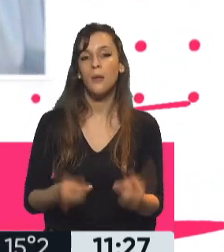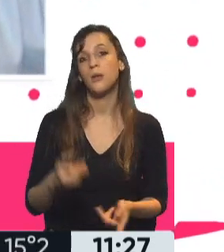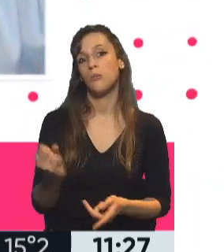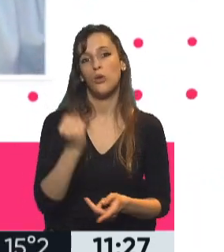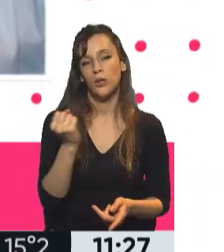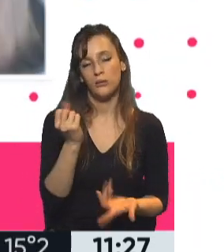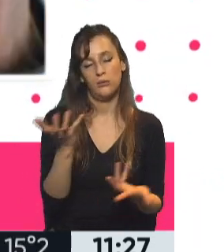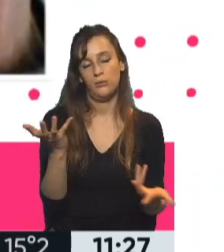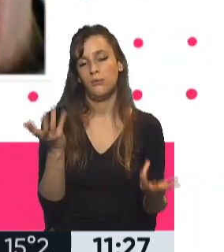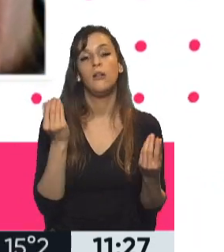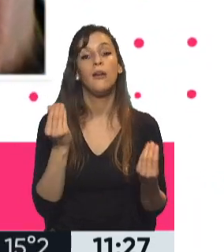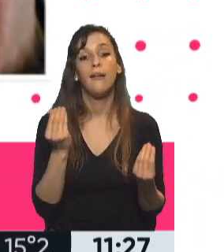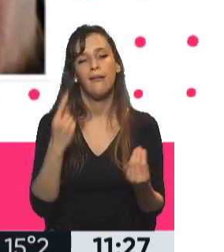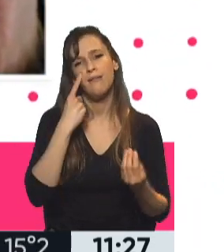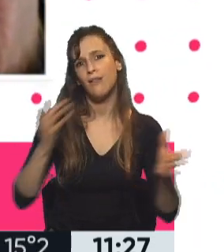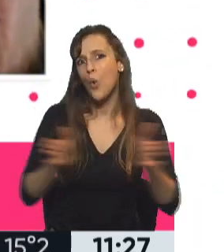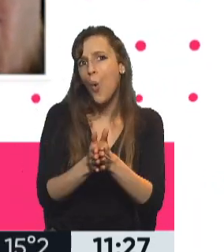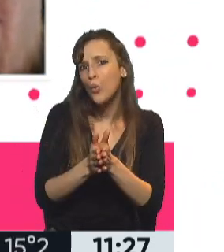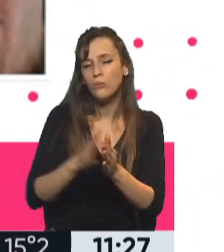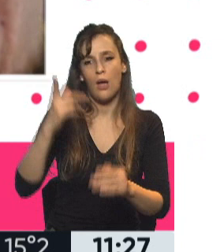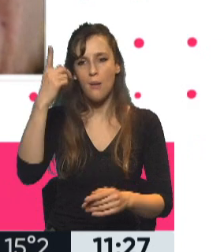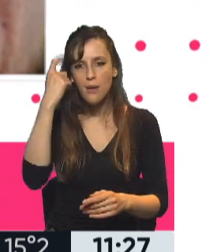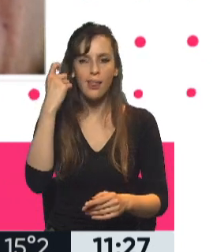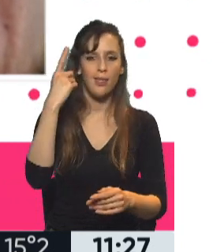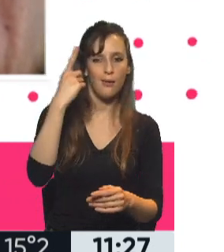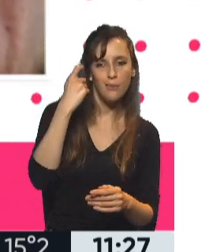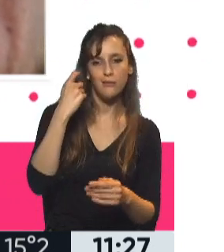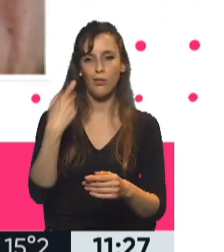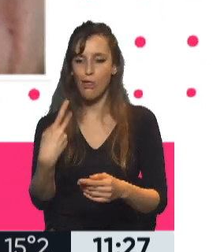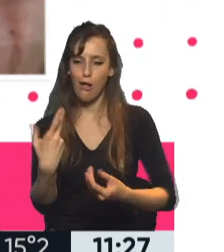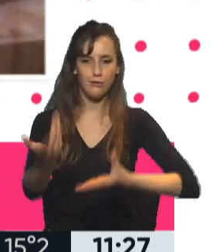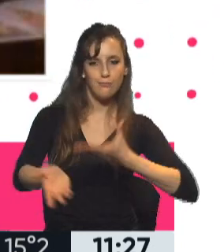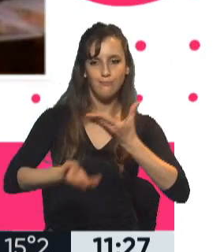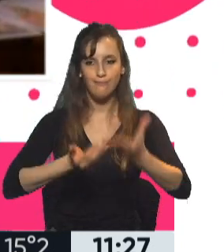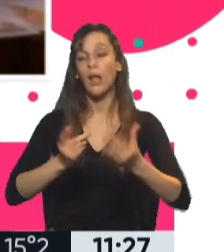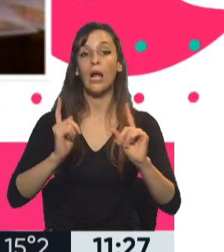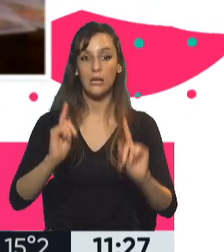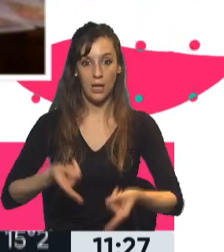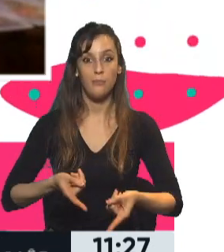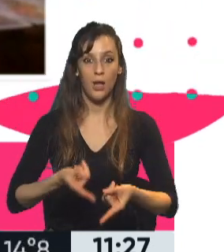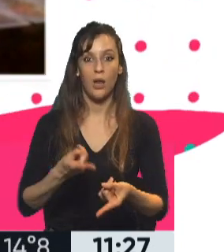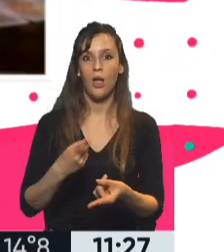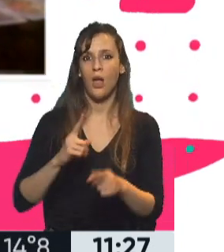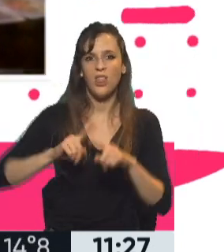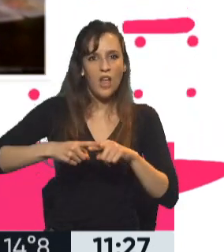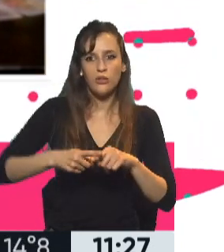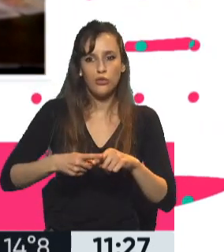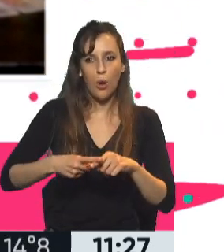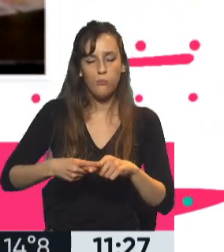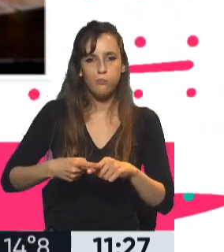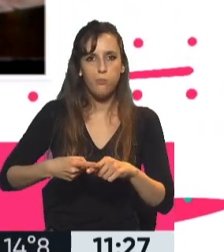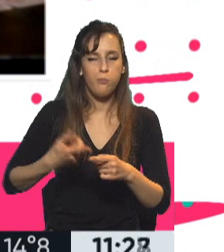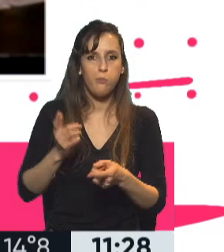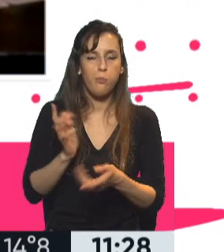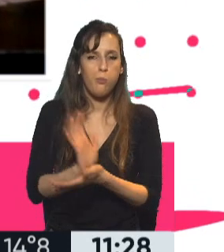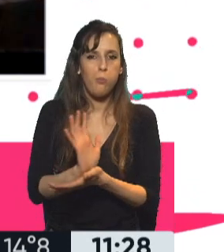da el hecho de la convivencia. Y la, como decimos siempre, la decisión política de seguir juntos, porque